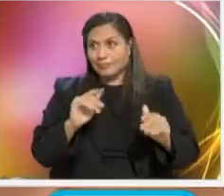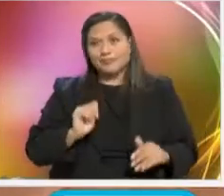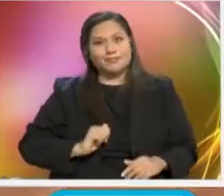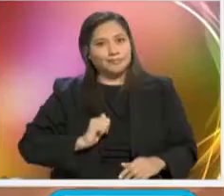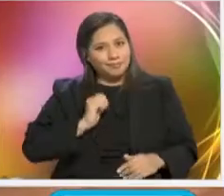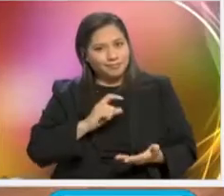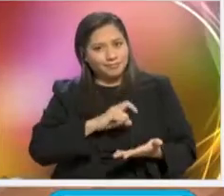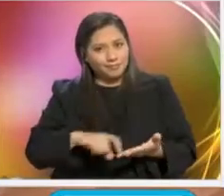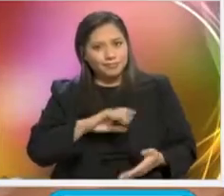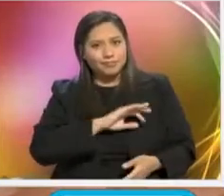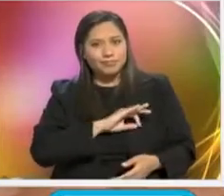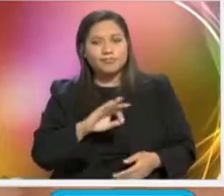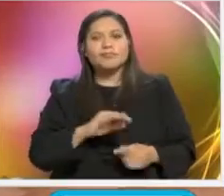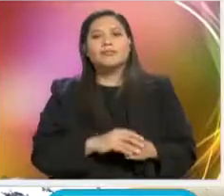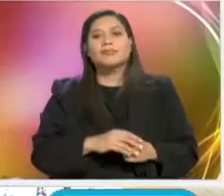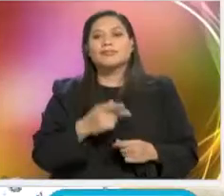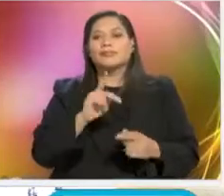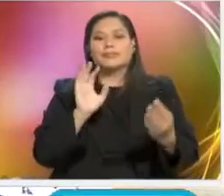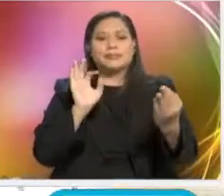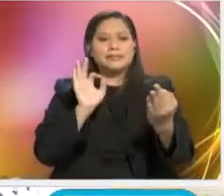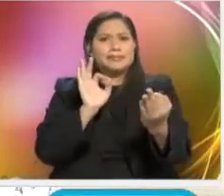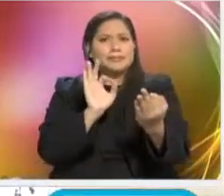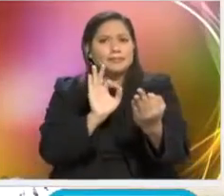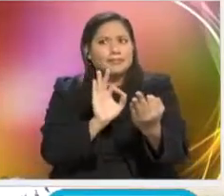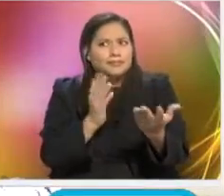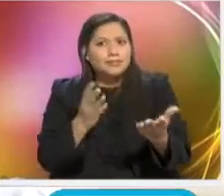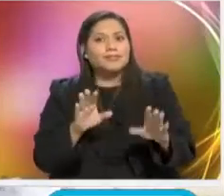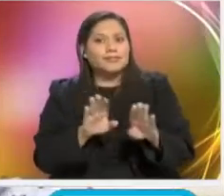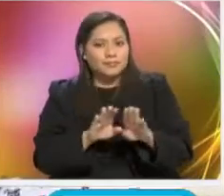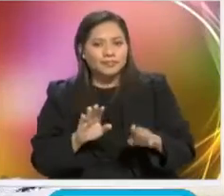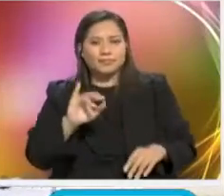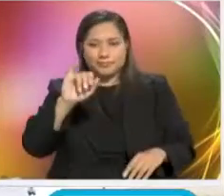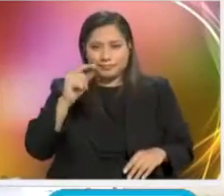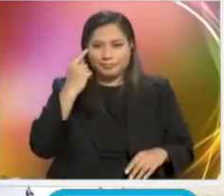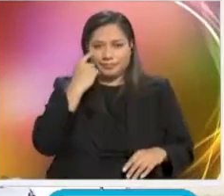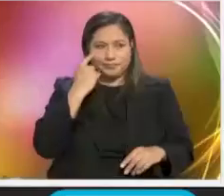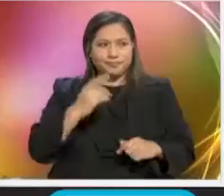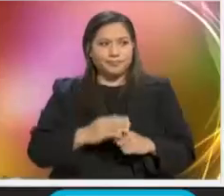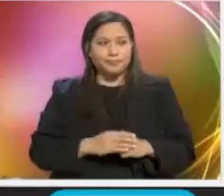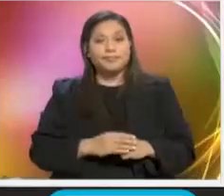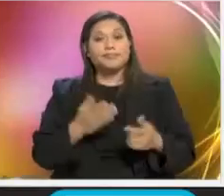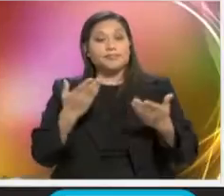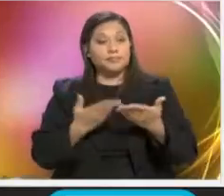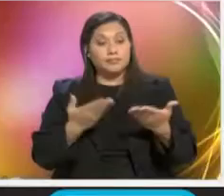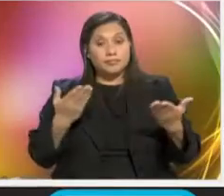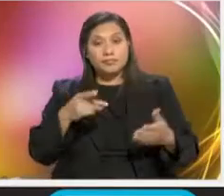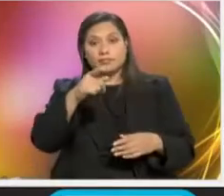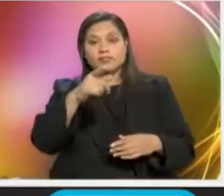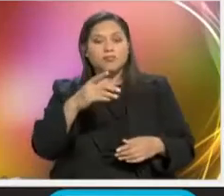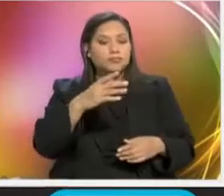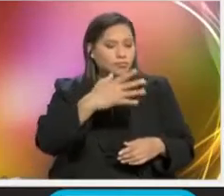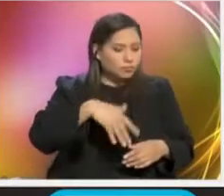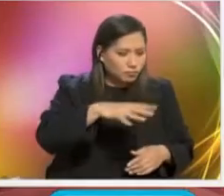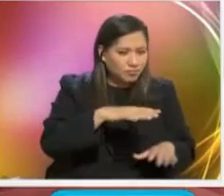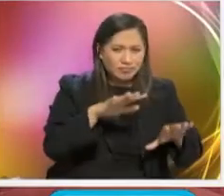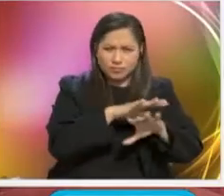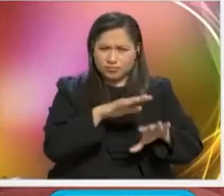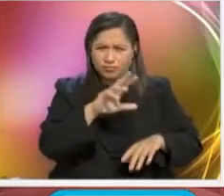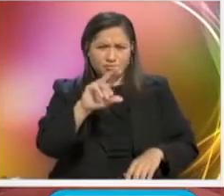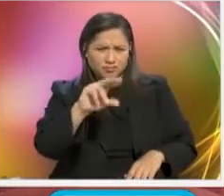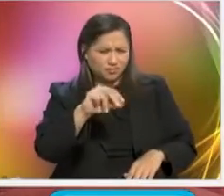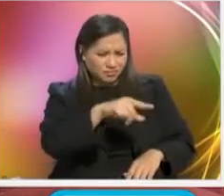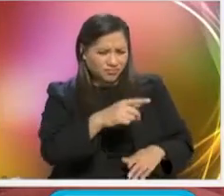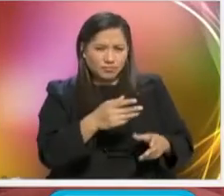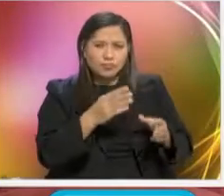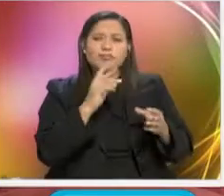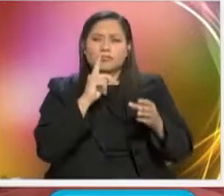podríamos aprovechar, nada más que Sí. tenemos ya un poquito el tiempo encima, ¿no? Sí. Ahora, también busquen calidad, o sea, no se vayan por lo